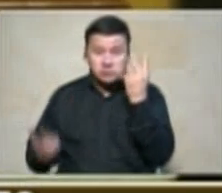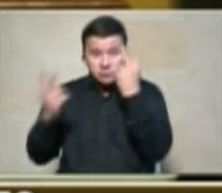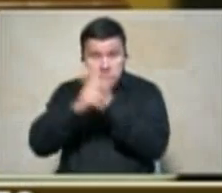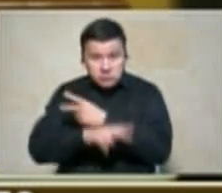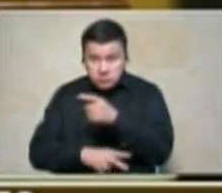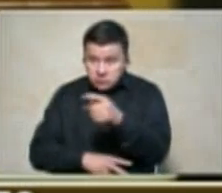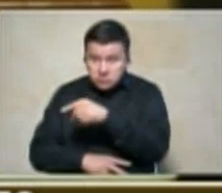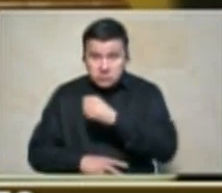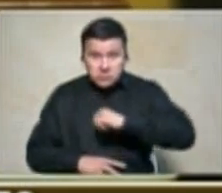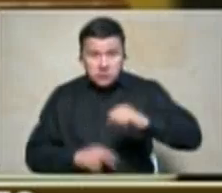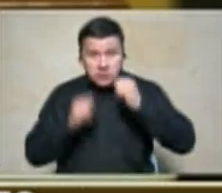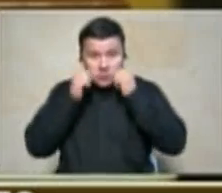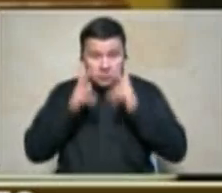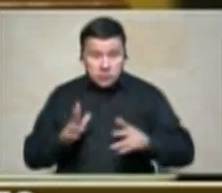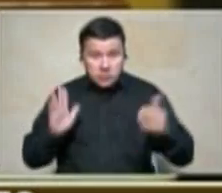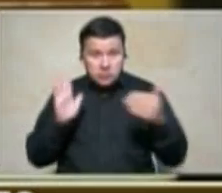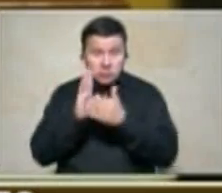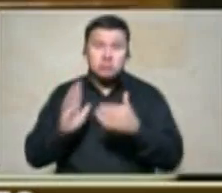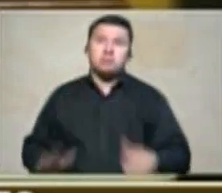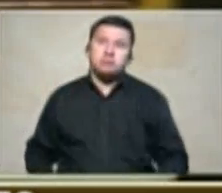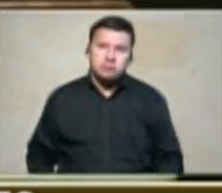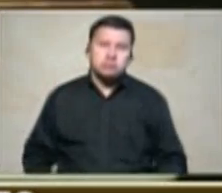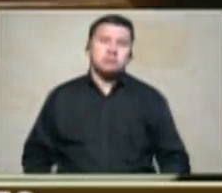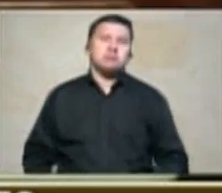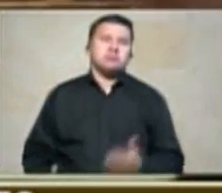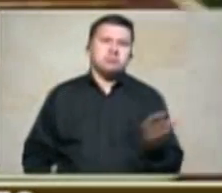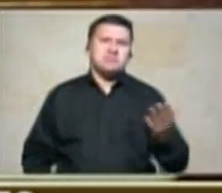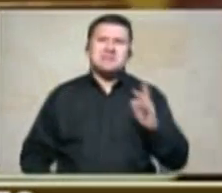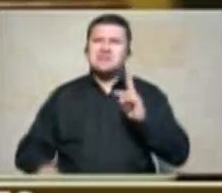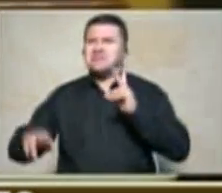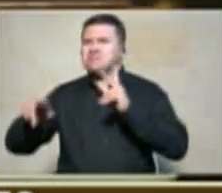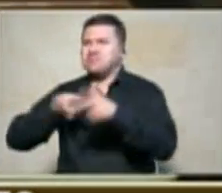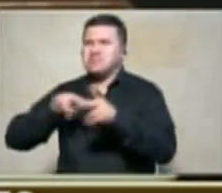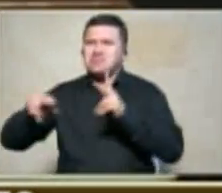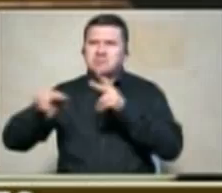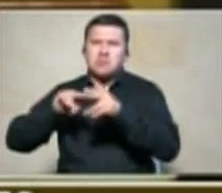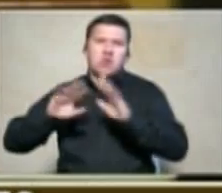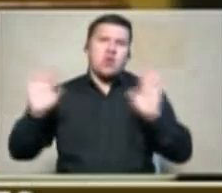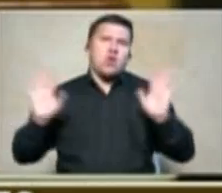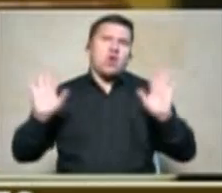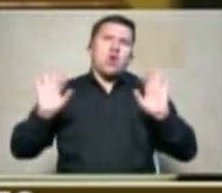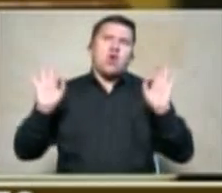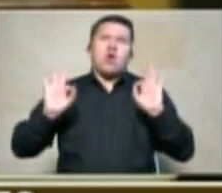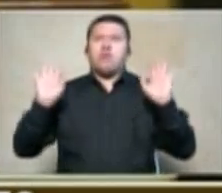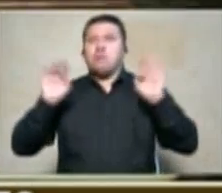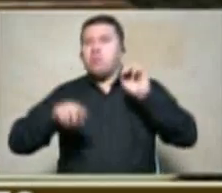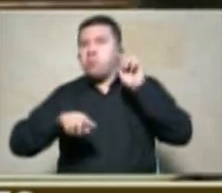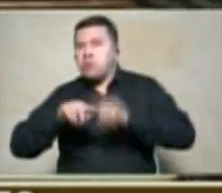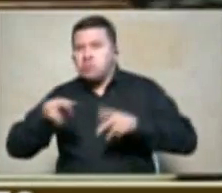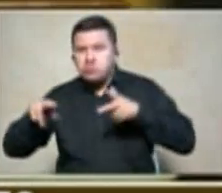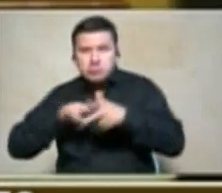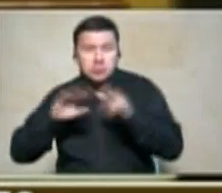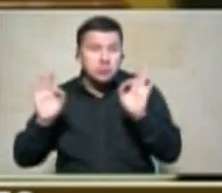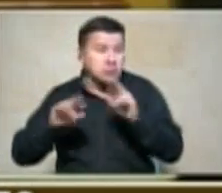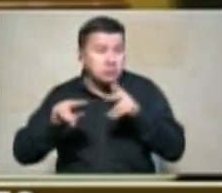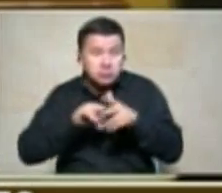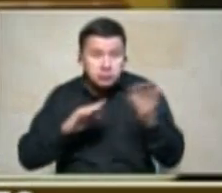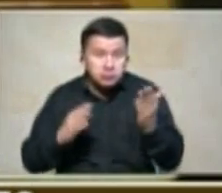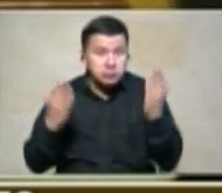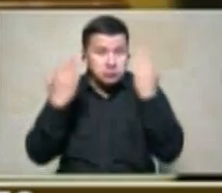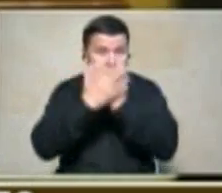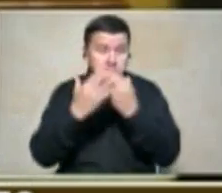suspenderla. O si no se puede suspenderla y modificar la ley, renuncio. Pero no me presto para